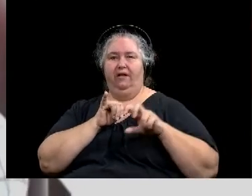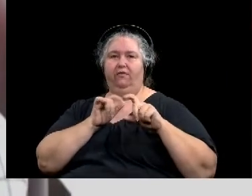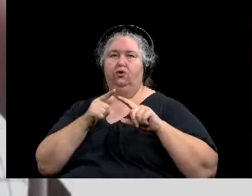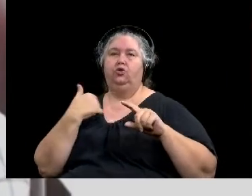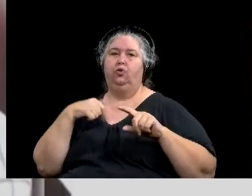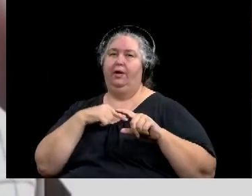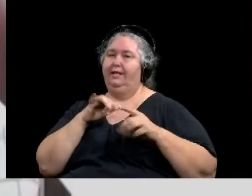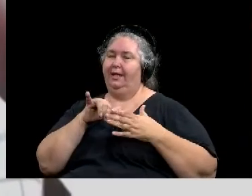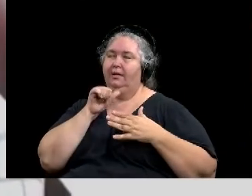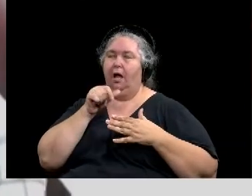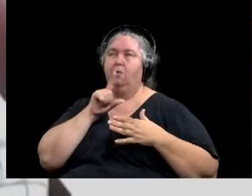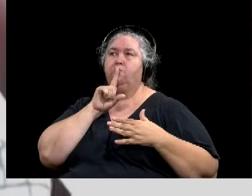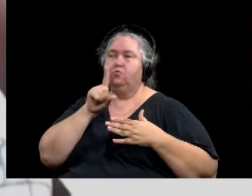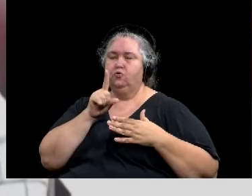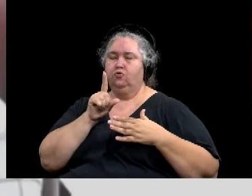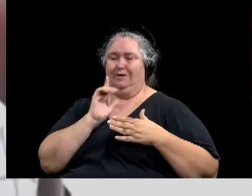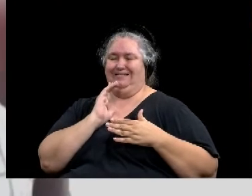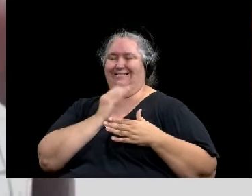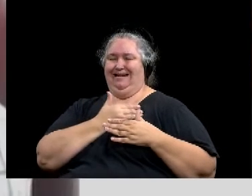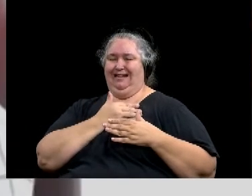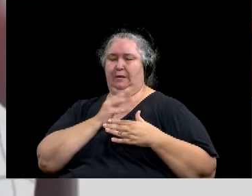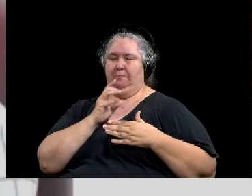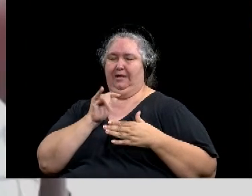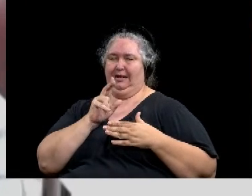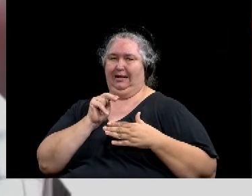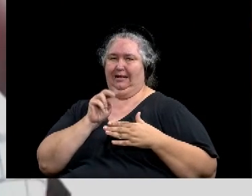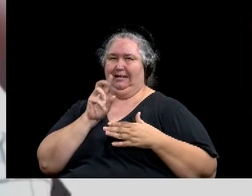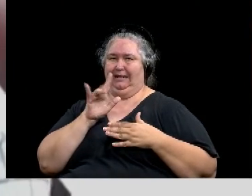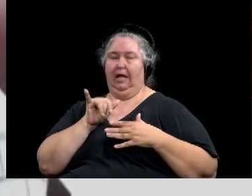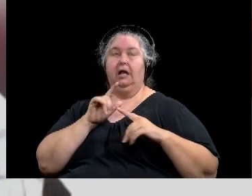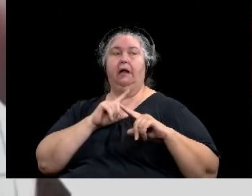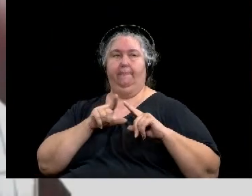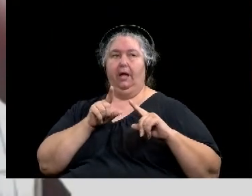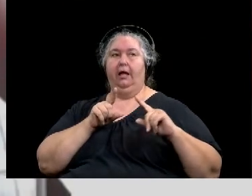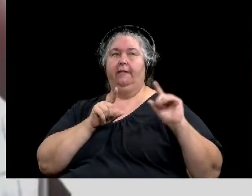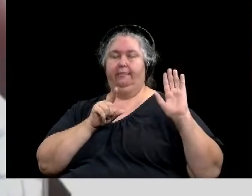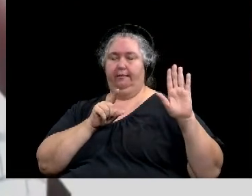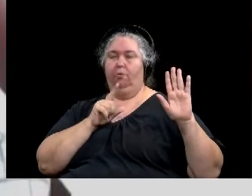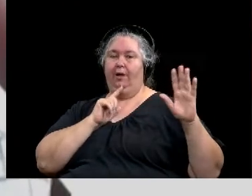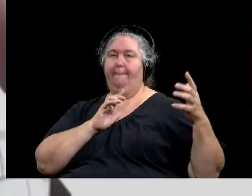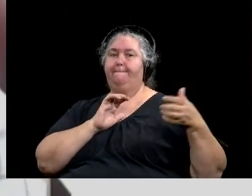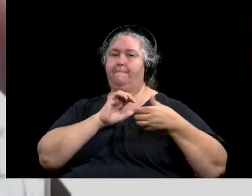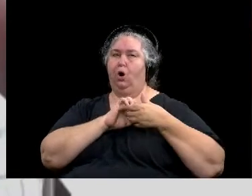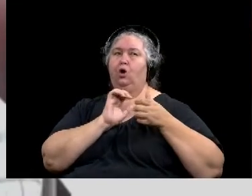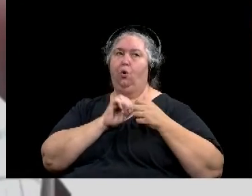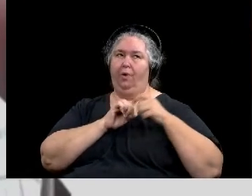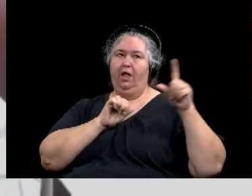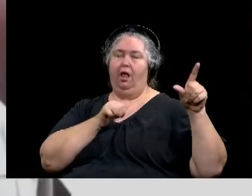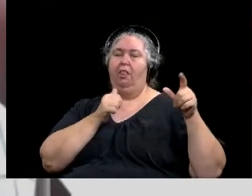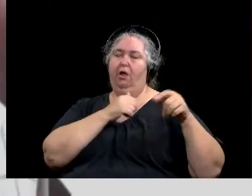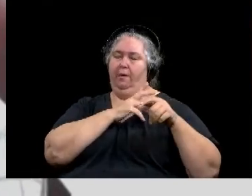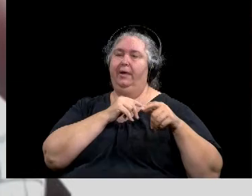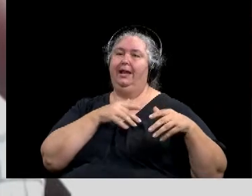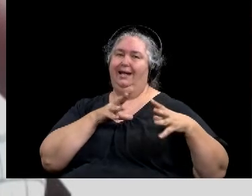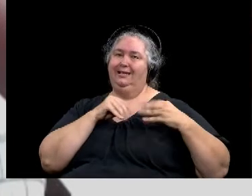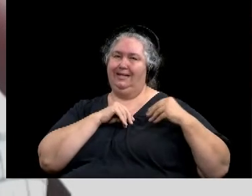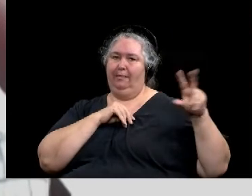qué que tomar pacientes que no están en nuestra región y también de